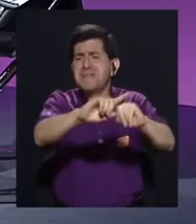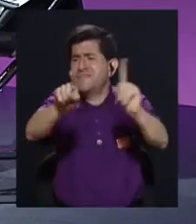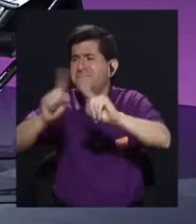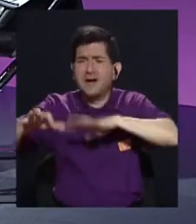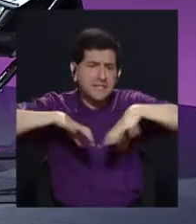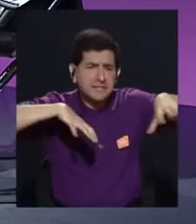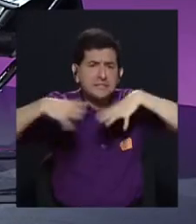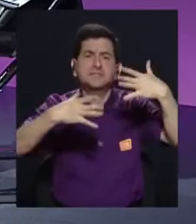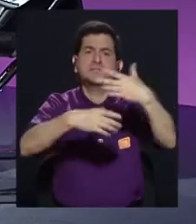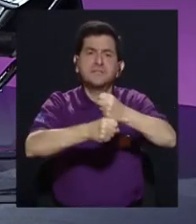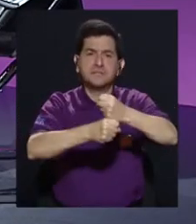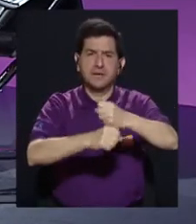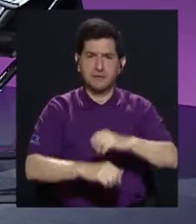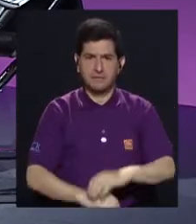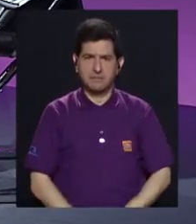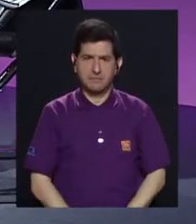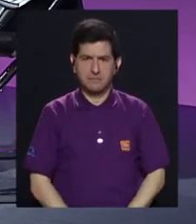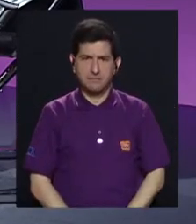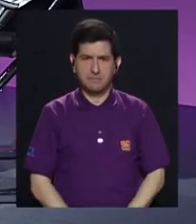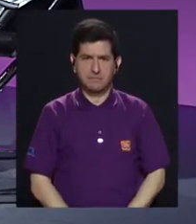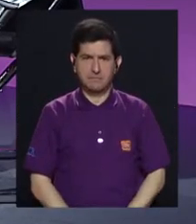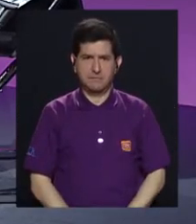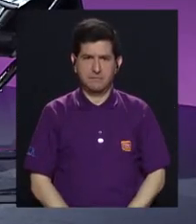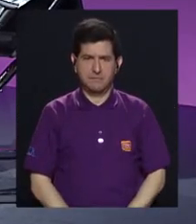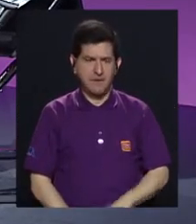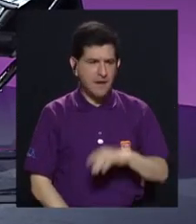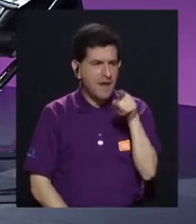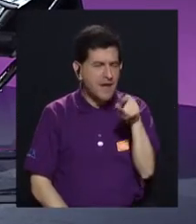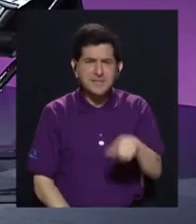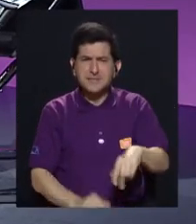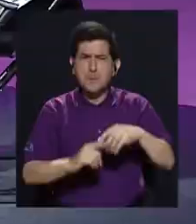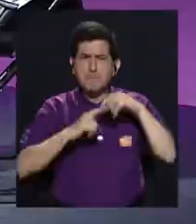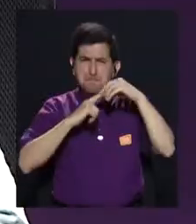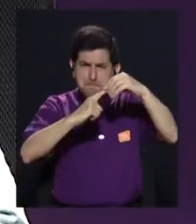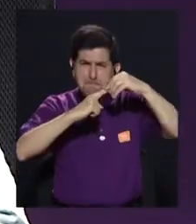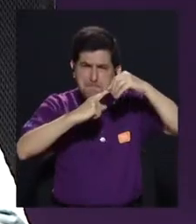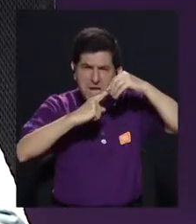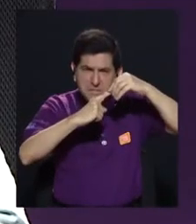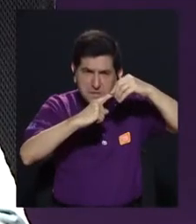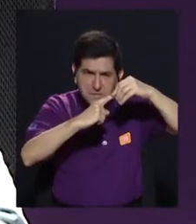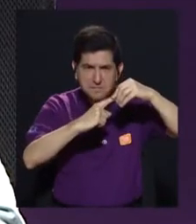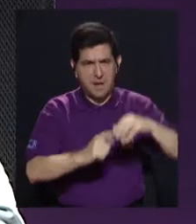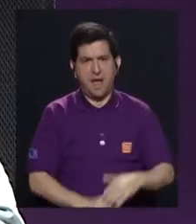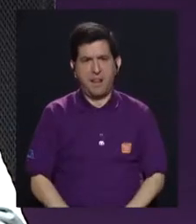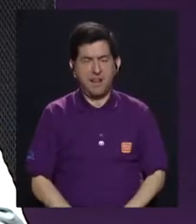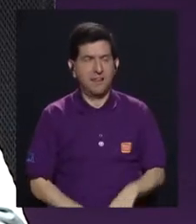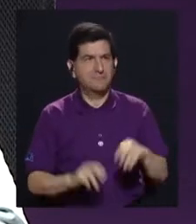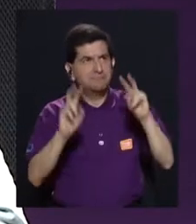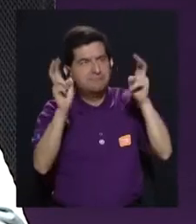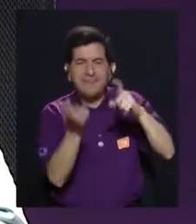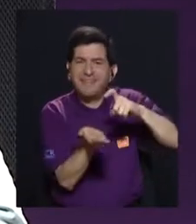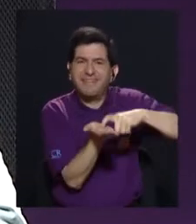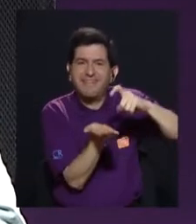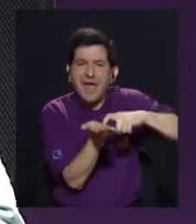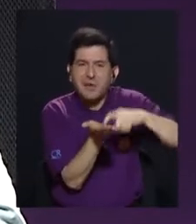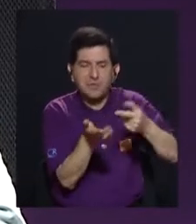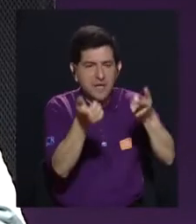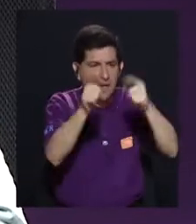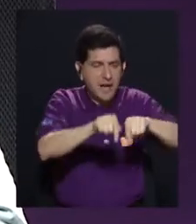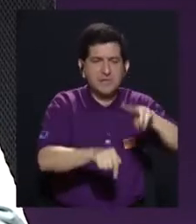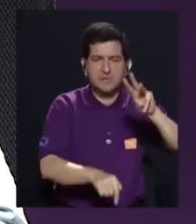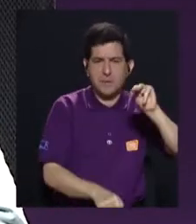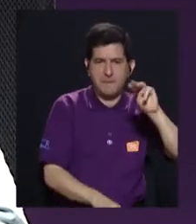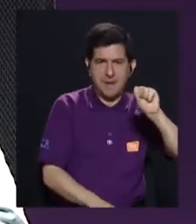actividades cuáles son esos principales deudas en el caso de margarito y